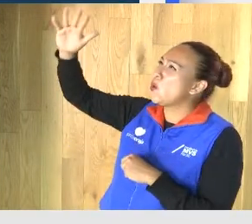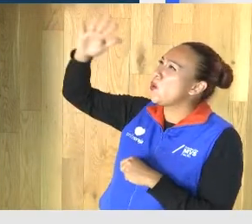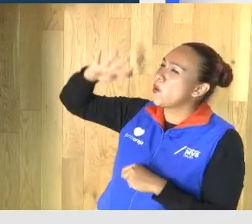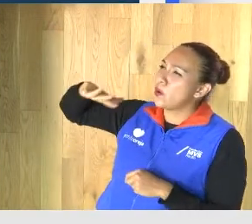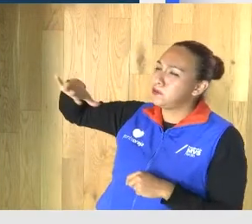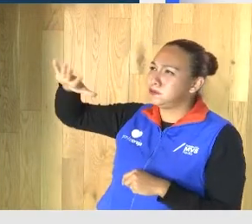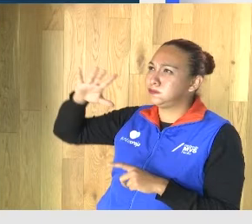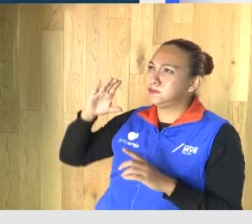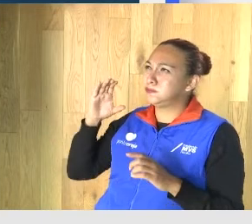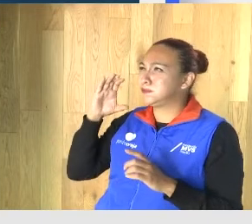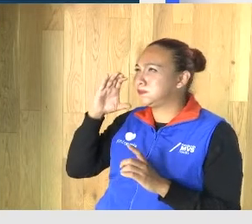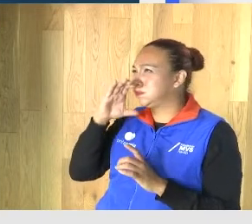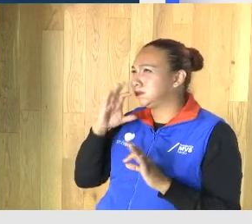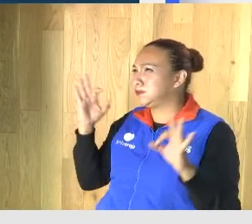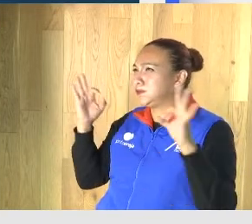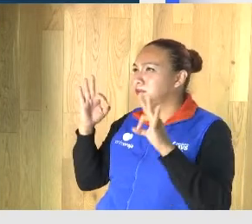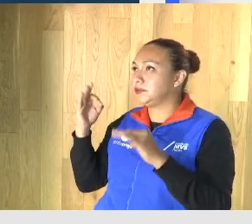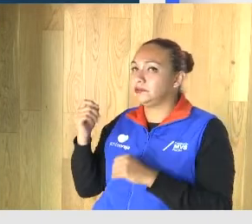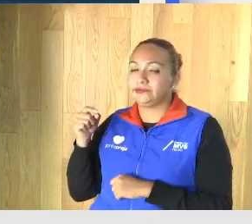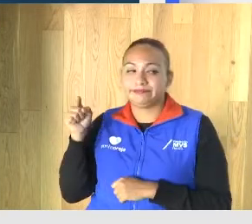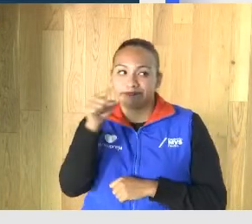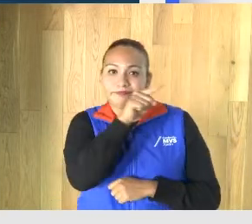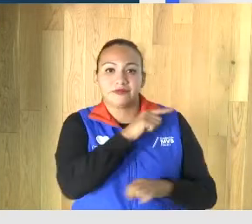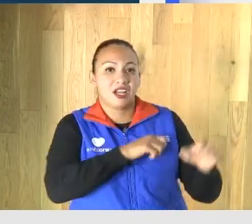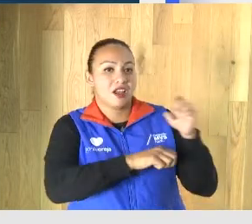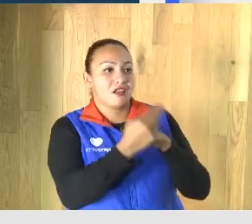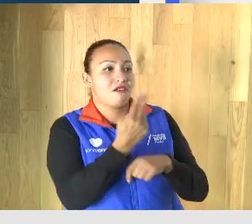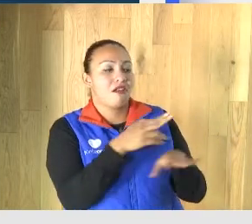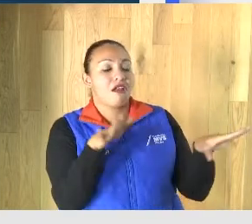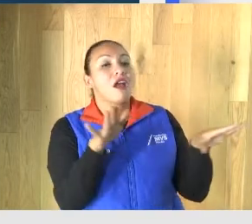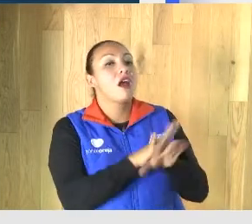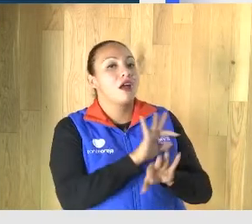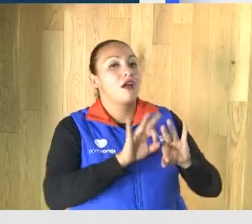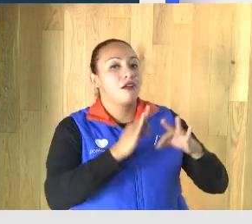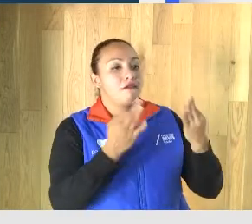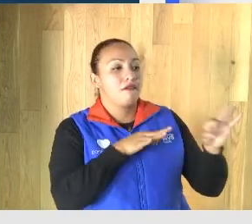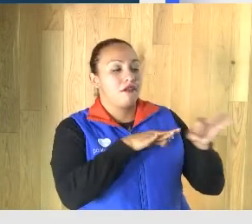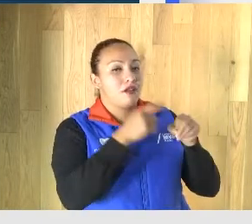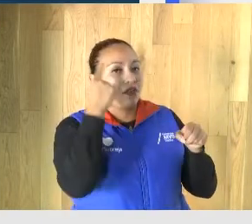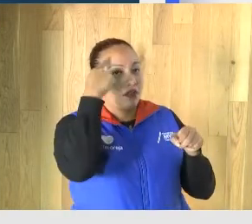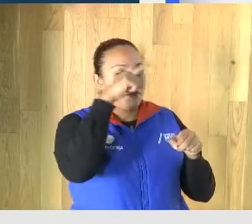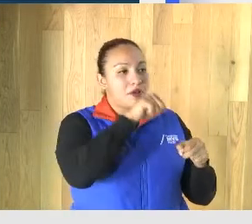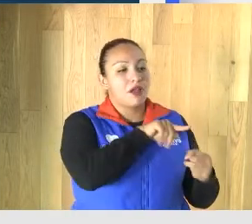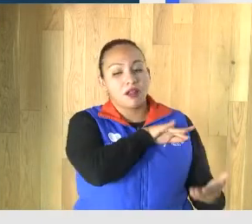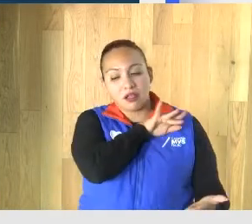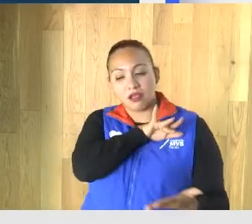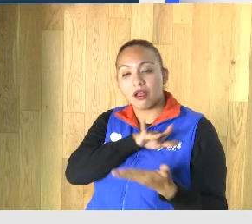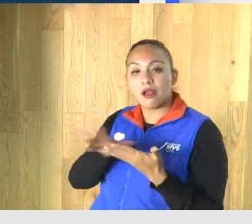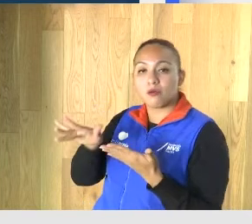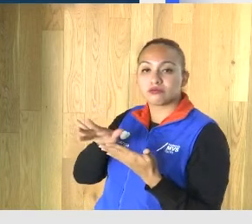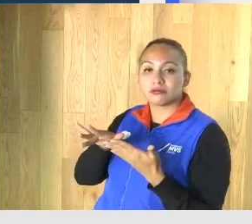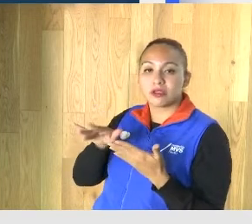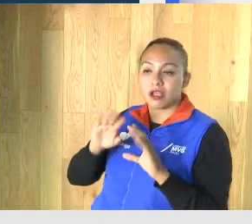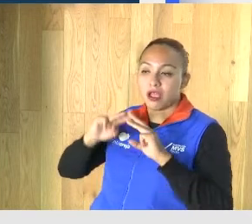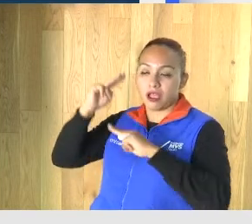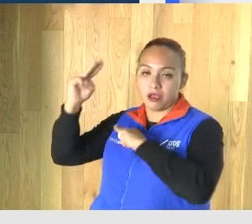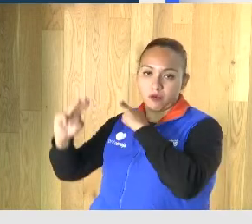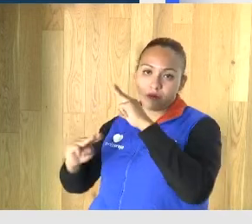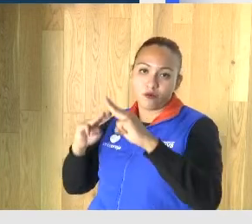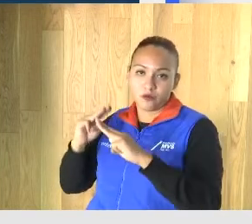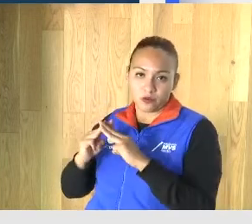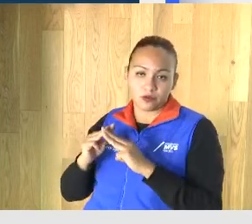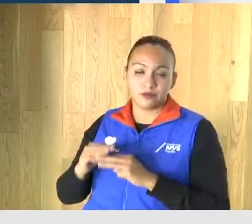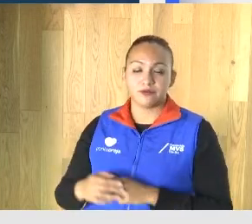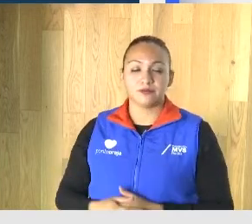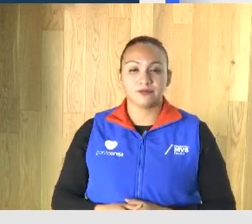sociales y de buen gobierno están todavía, bueno, pues no están tan, digamos, adelantadas con todo lo que tiene que ver con